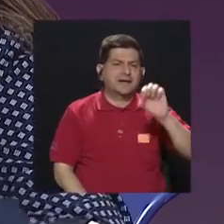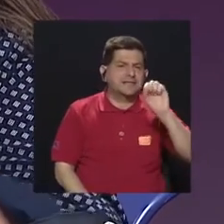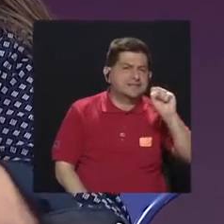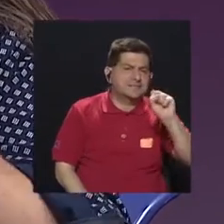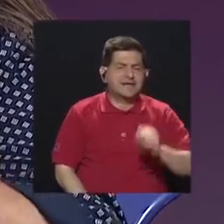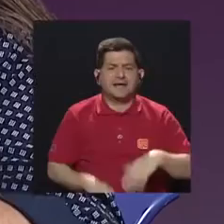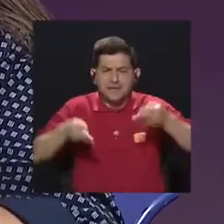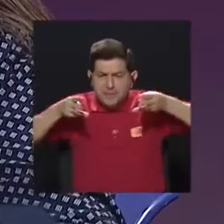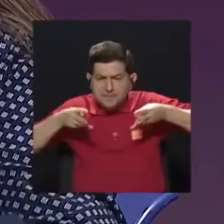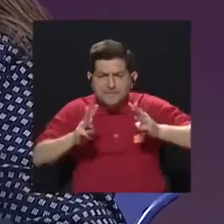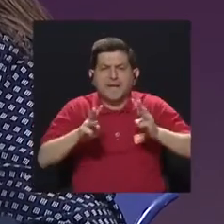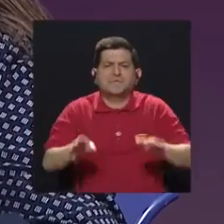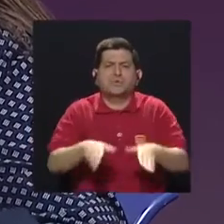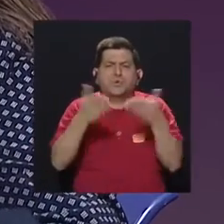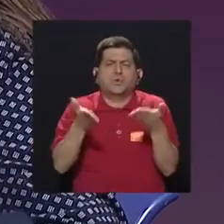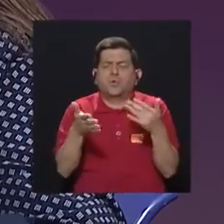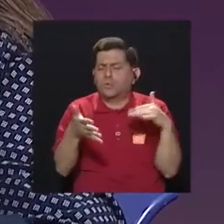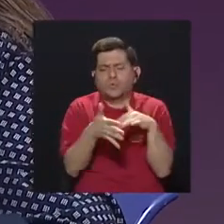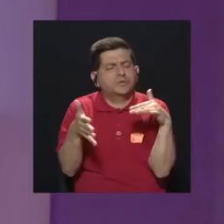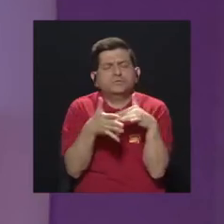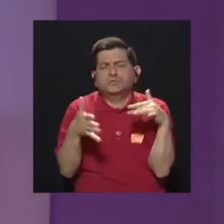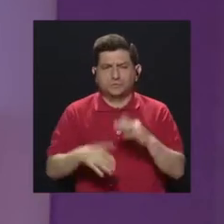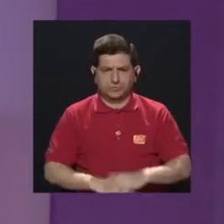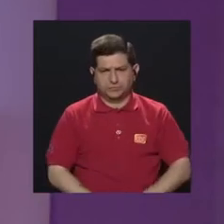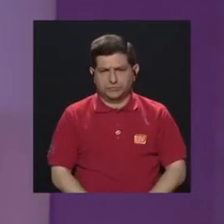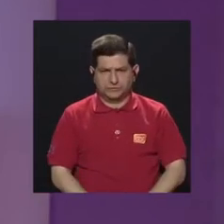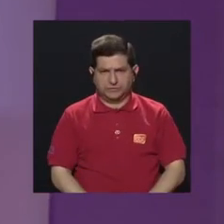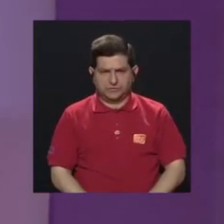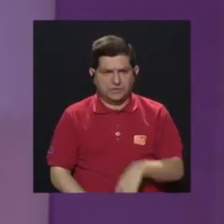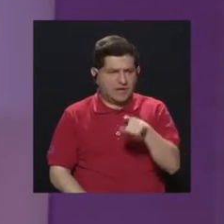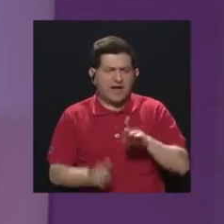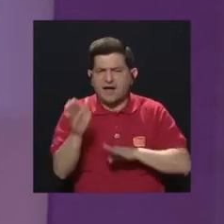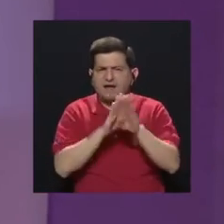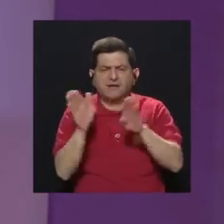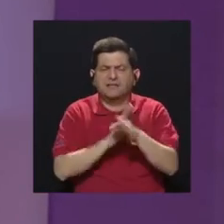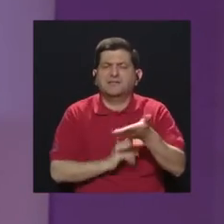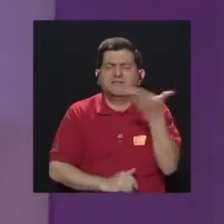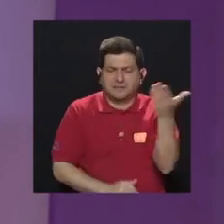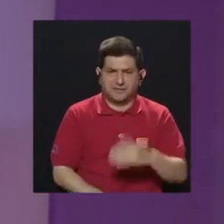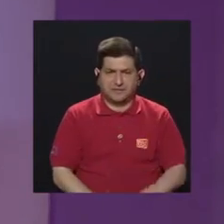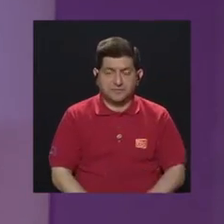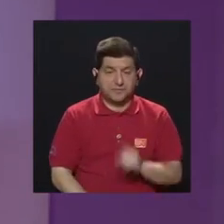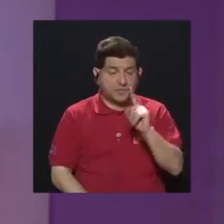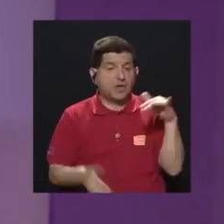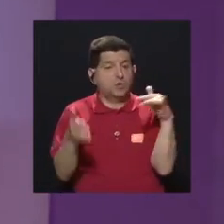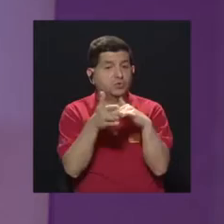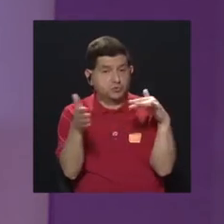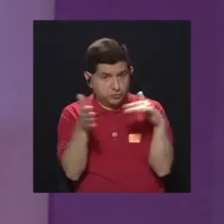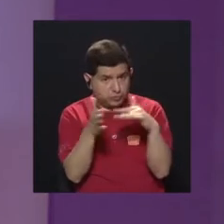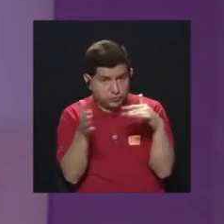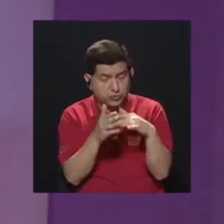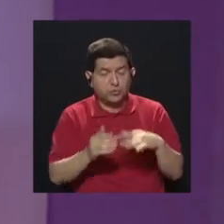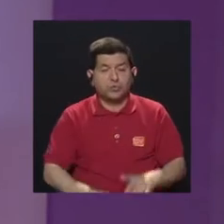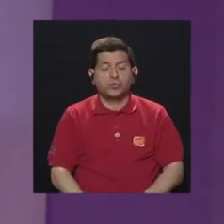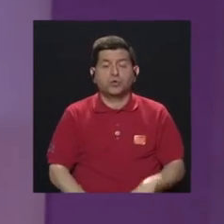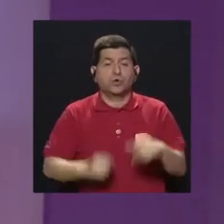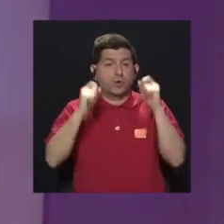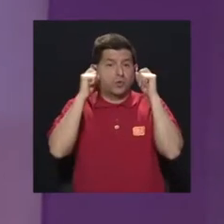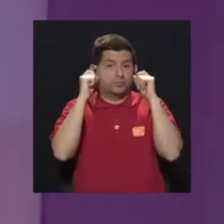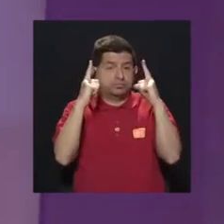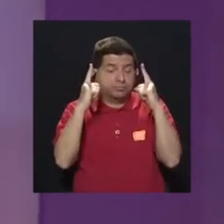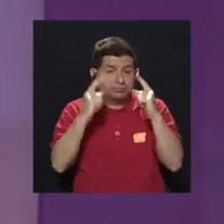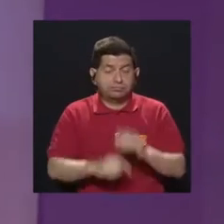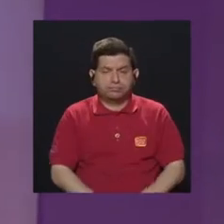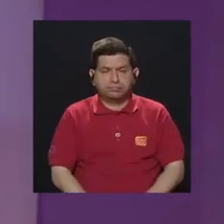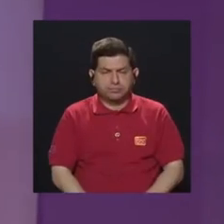audiencia como cómo se hace ese estudio que es lo que desarrollamos bueno fue un estudio e increíblemente meticuloso